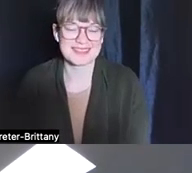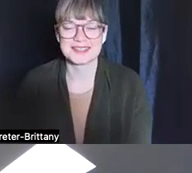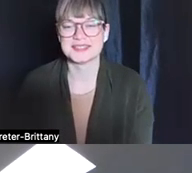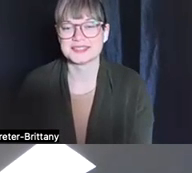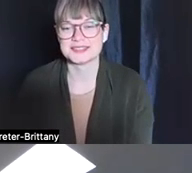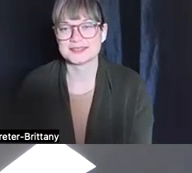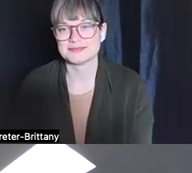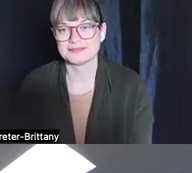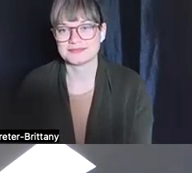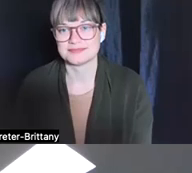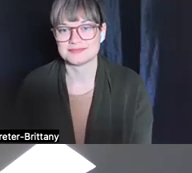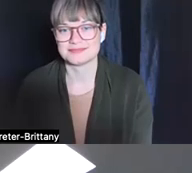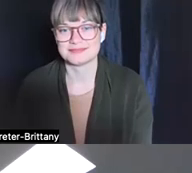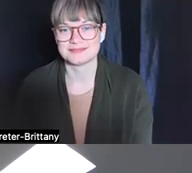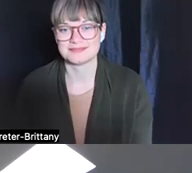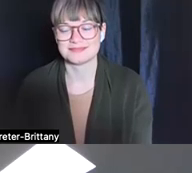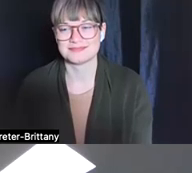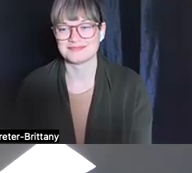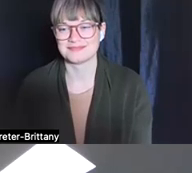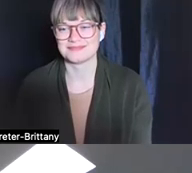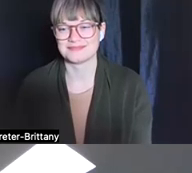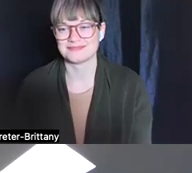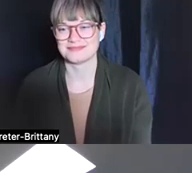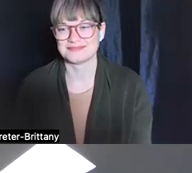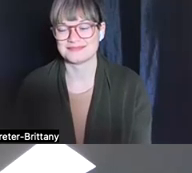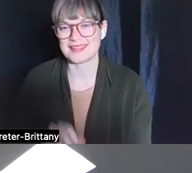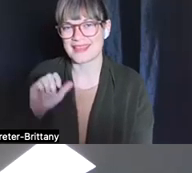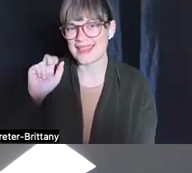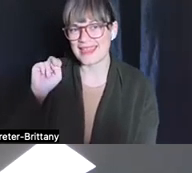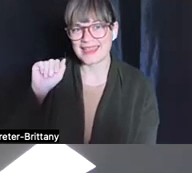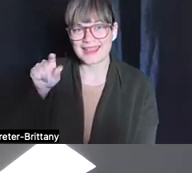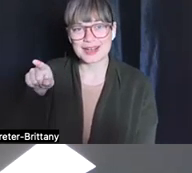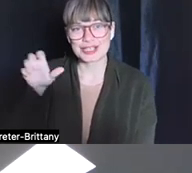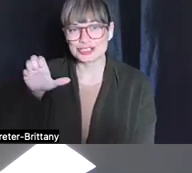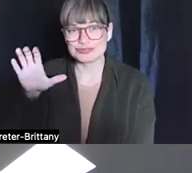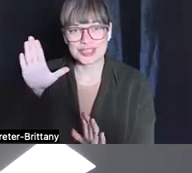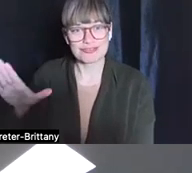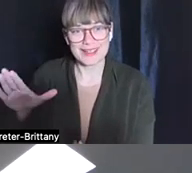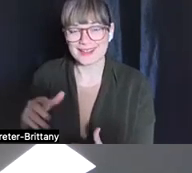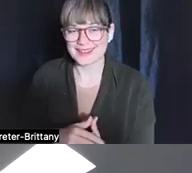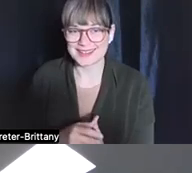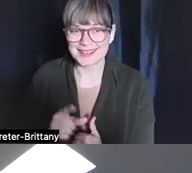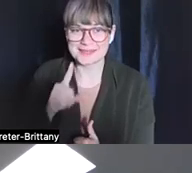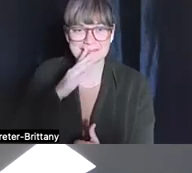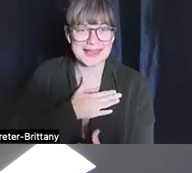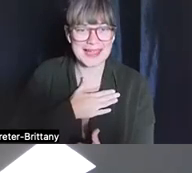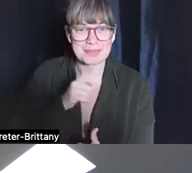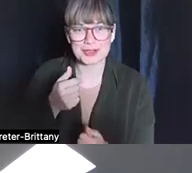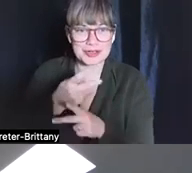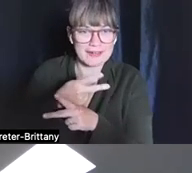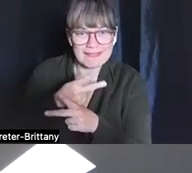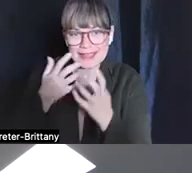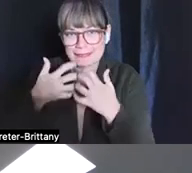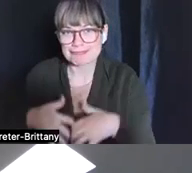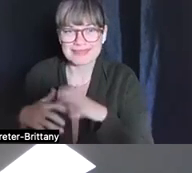Again, Anna, you're doing really great. And I'm thank you. I'm so glad it's you trying to figure technology out, not me.